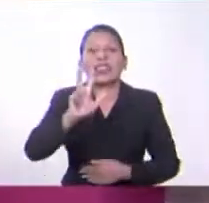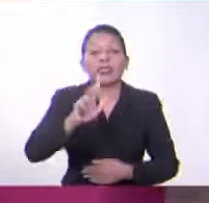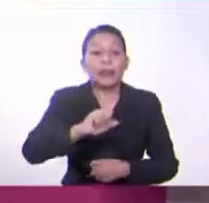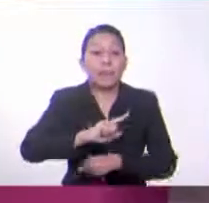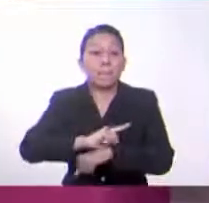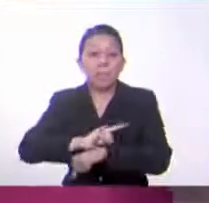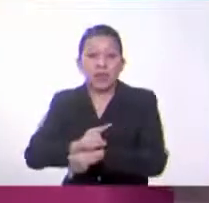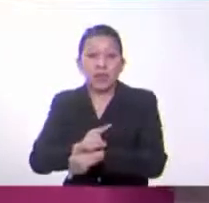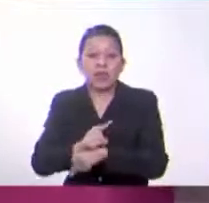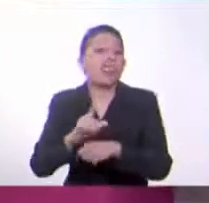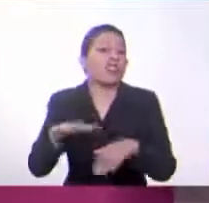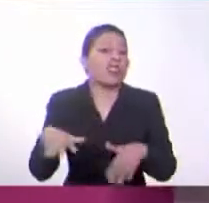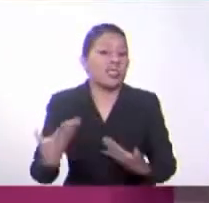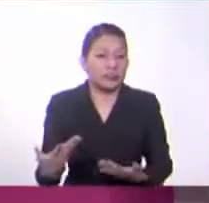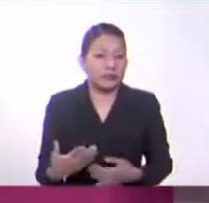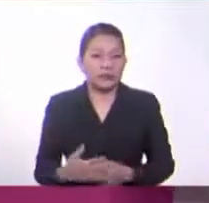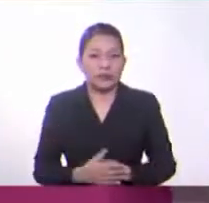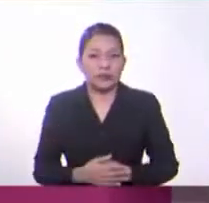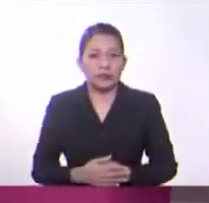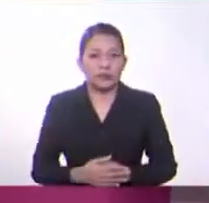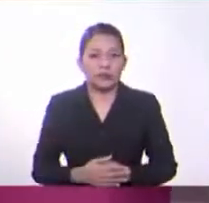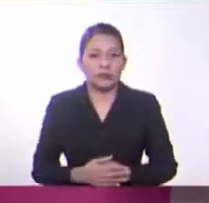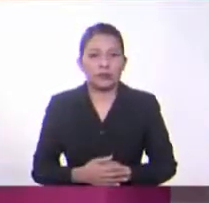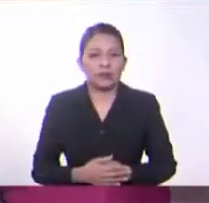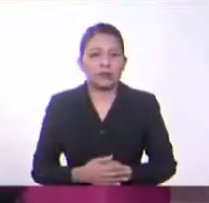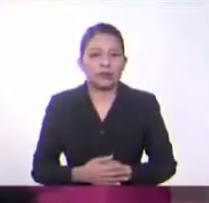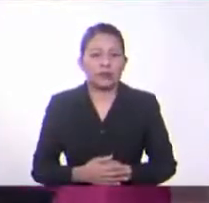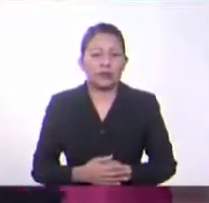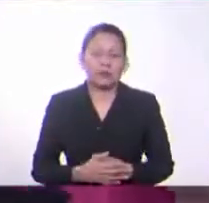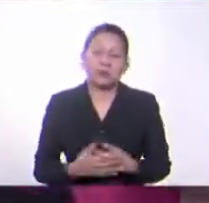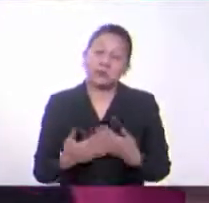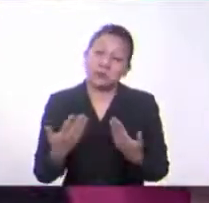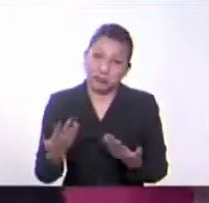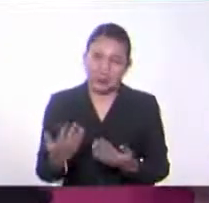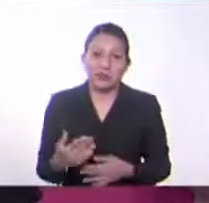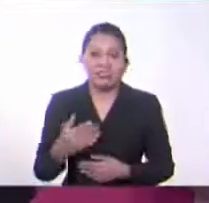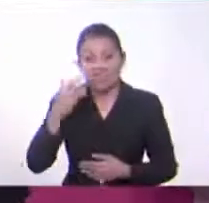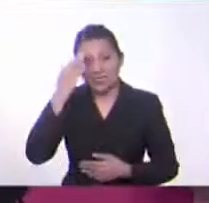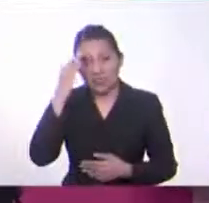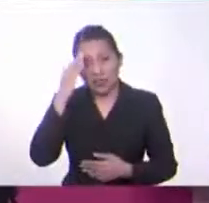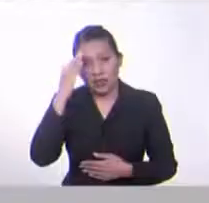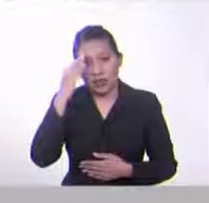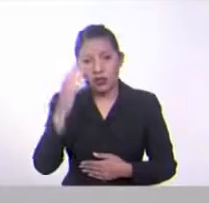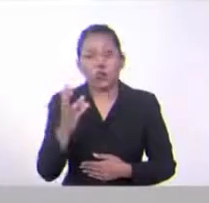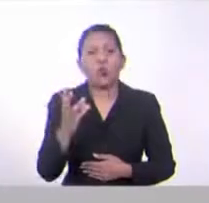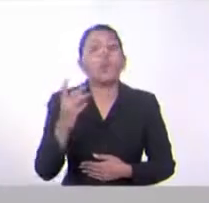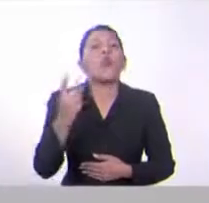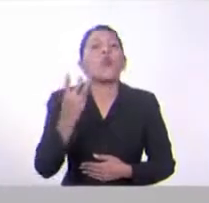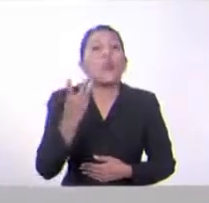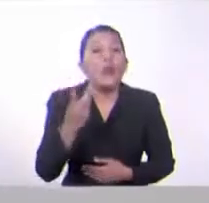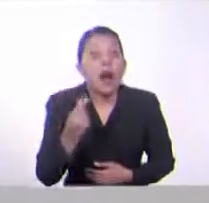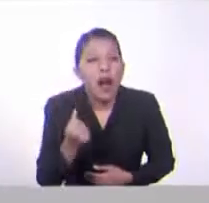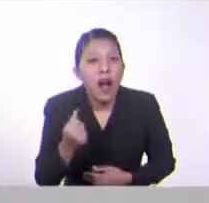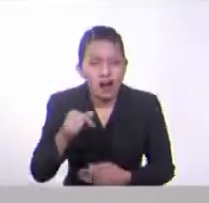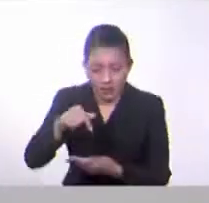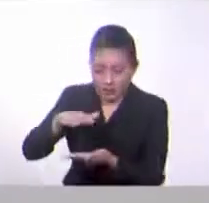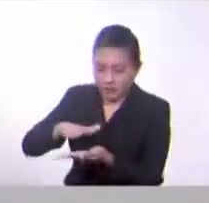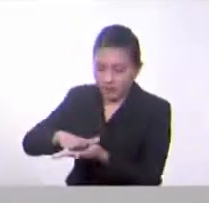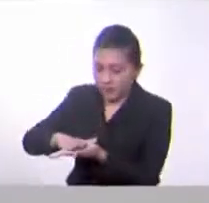En 3 minutos. Sí. Muy bien. Entonces, Alejandra quiere saber cuál es la altura